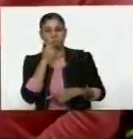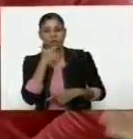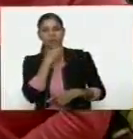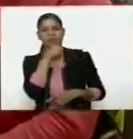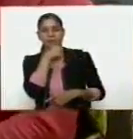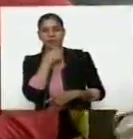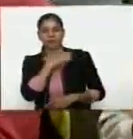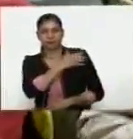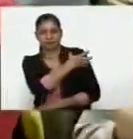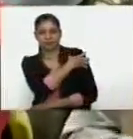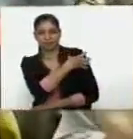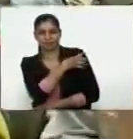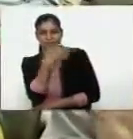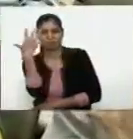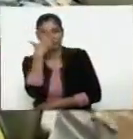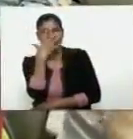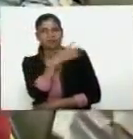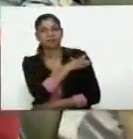él.